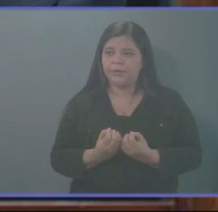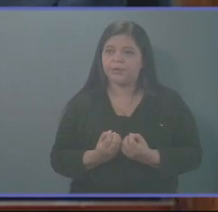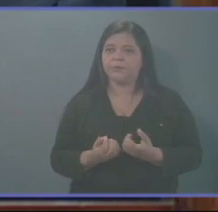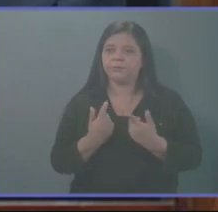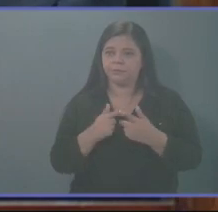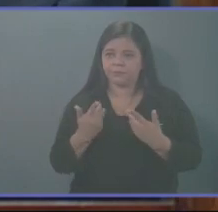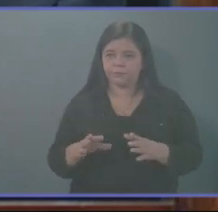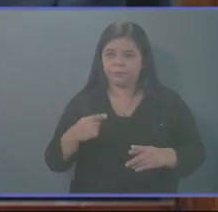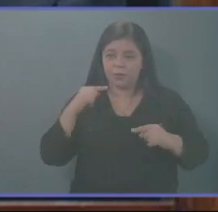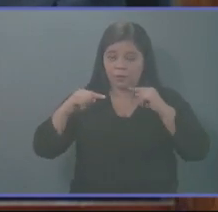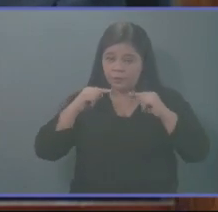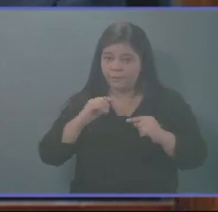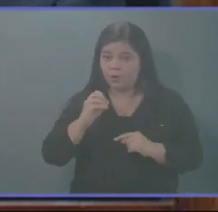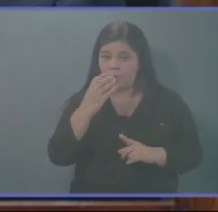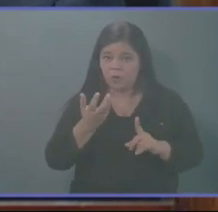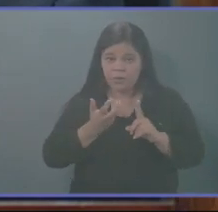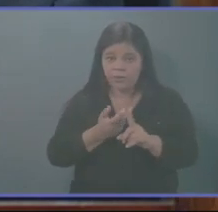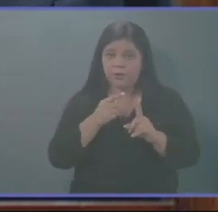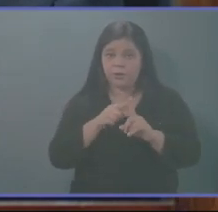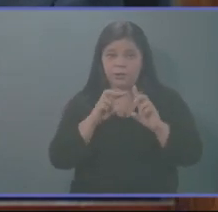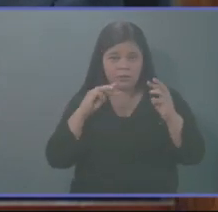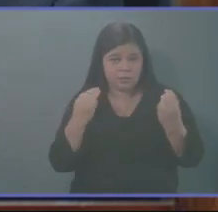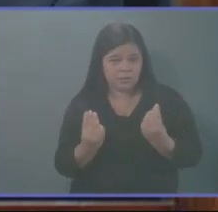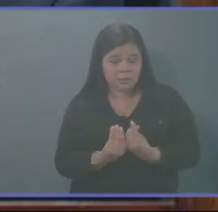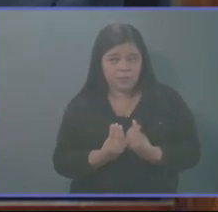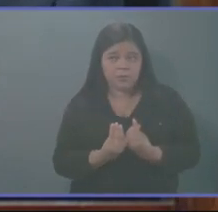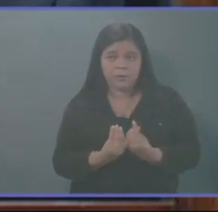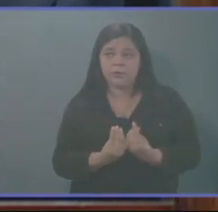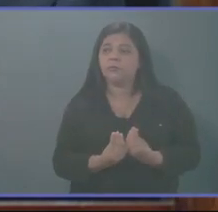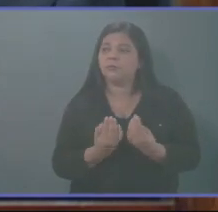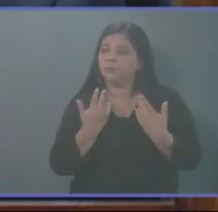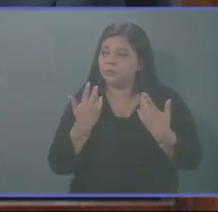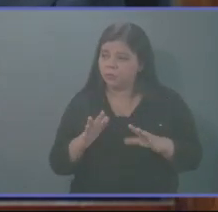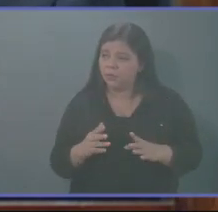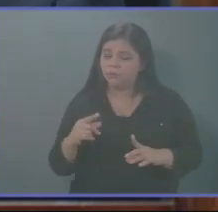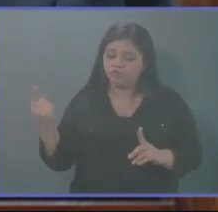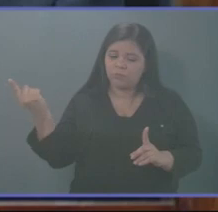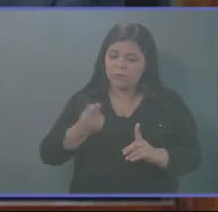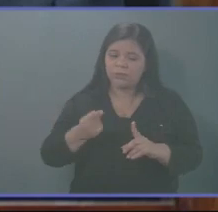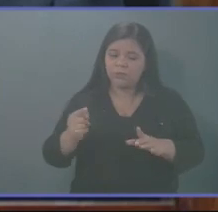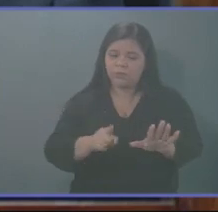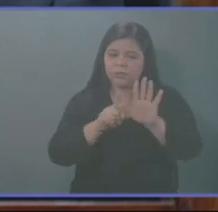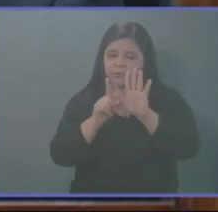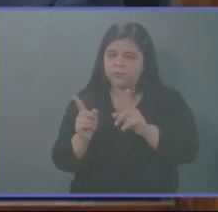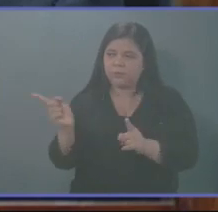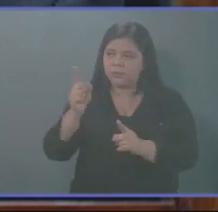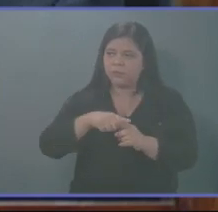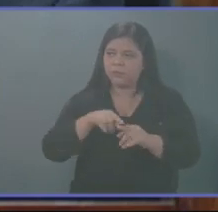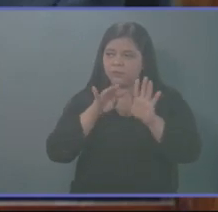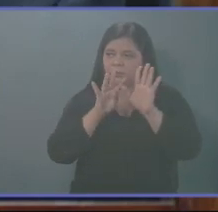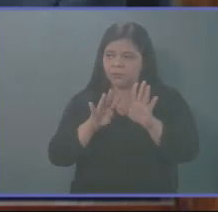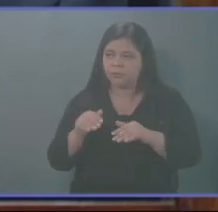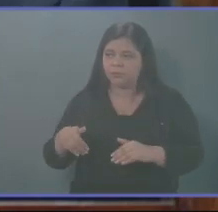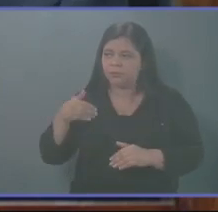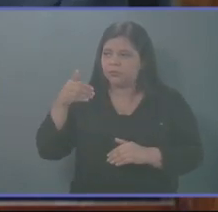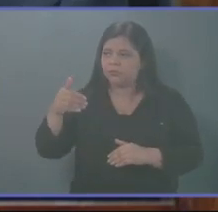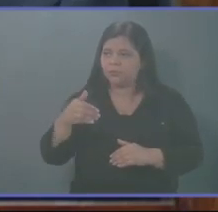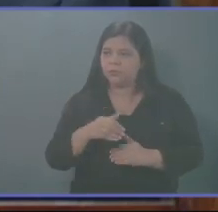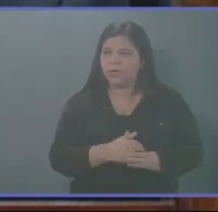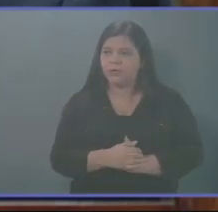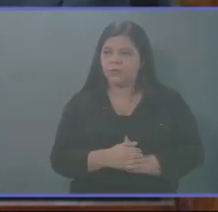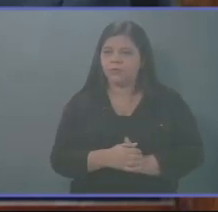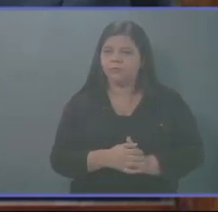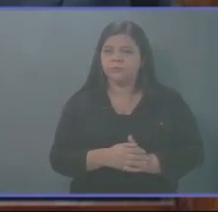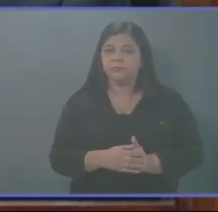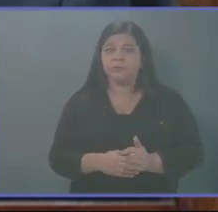dirigentes, financistas o cabecillas de las mencionadas agrupaciones serán sancionados con prisión de 6 a 9 años. El